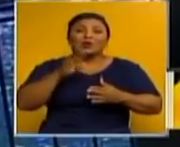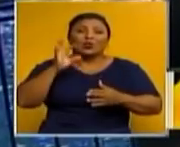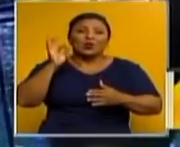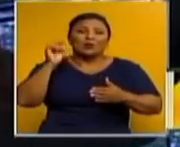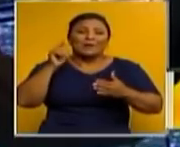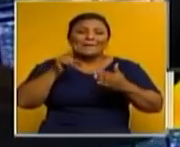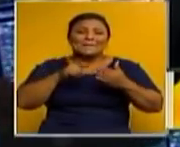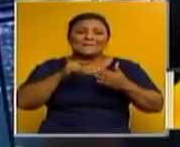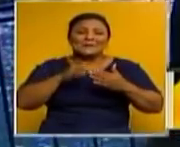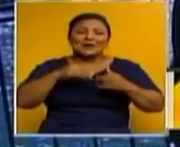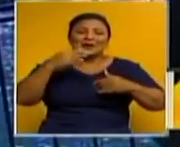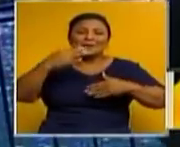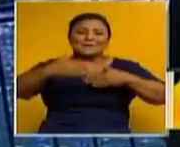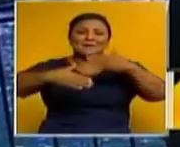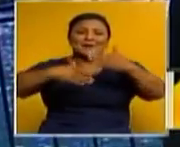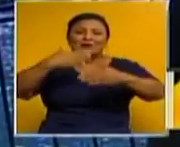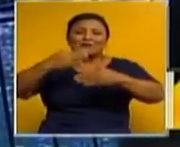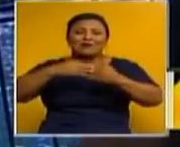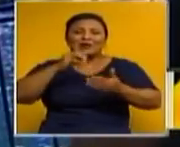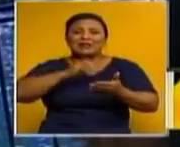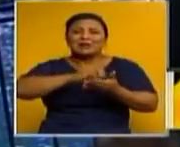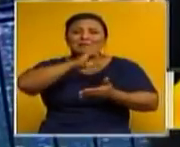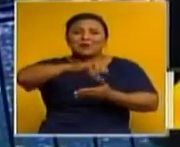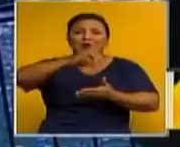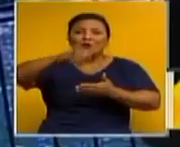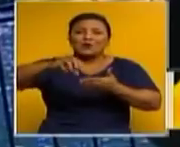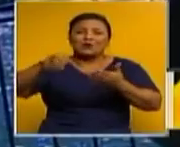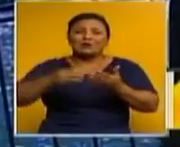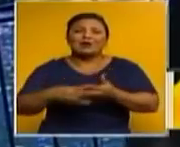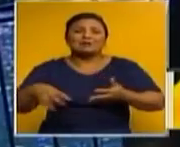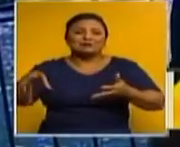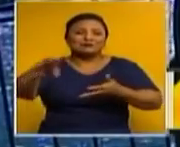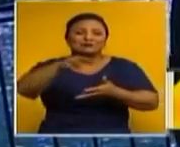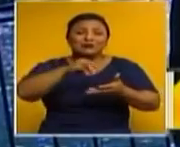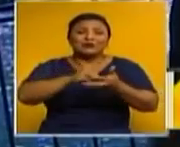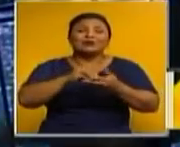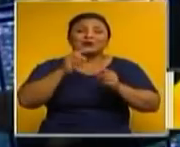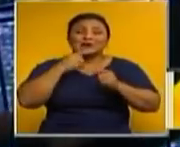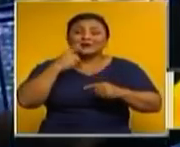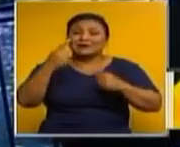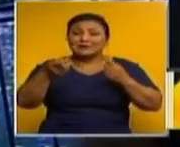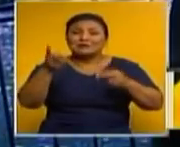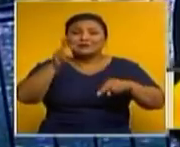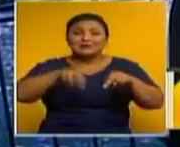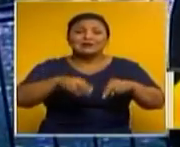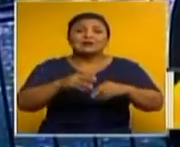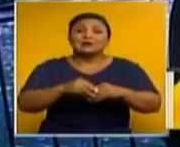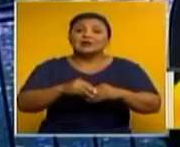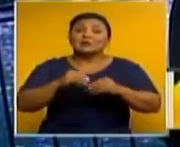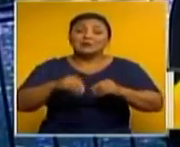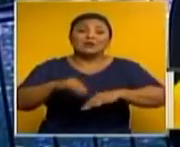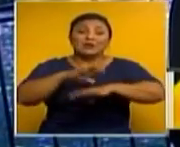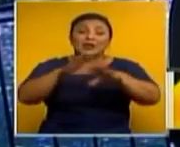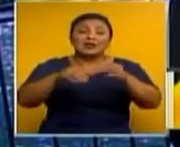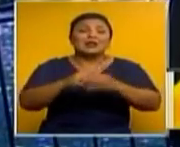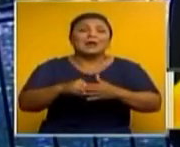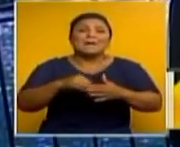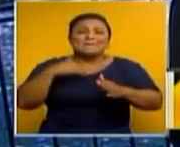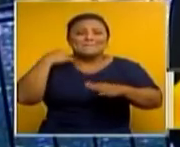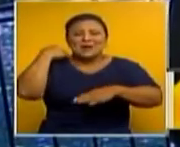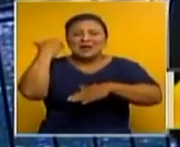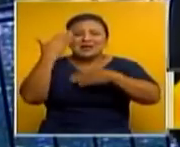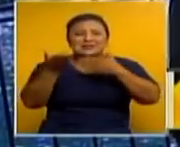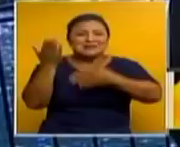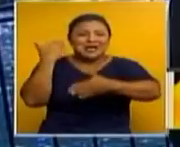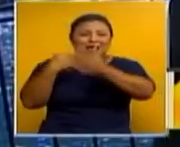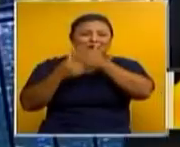de recorrido, donde en cada provincia han ido recogiendo un poquito de tierra y donde ha dicho también que es justamente esta tierra el pasado, presente y